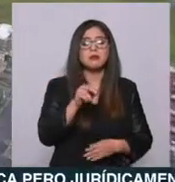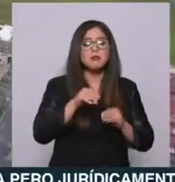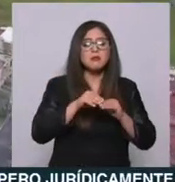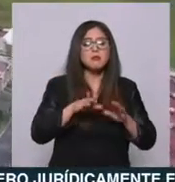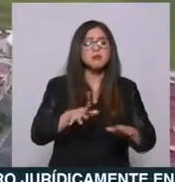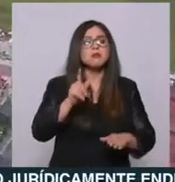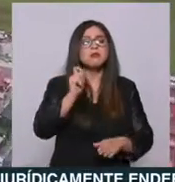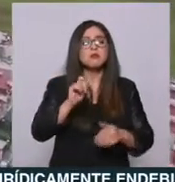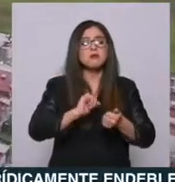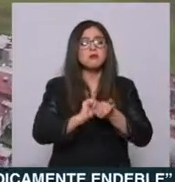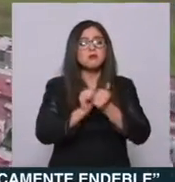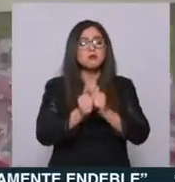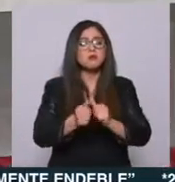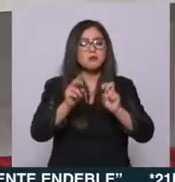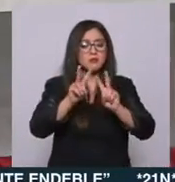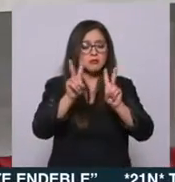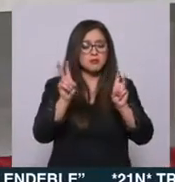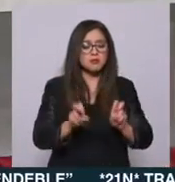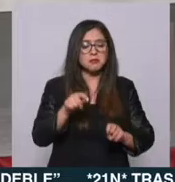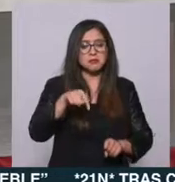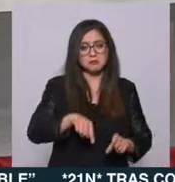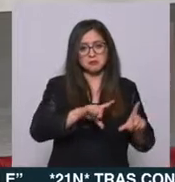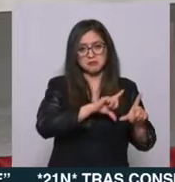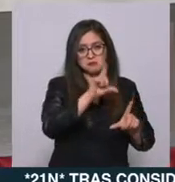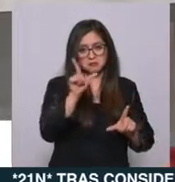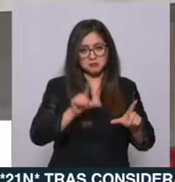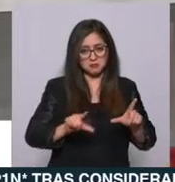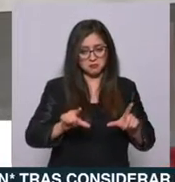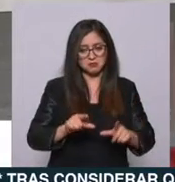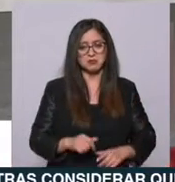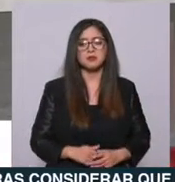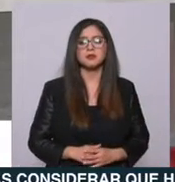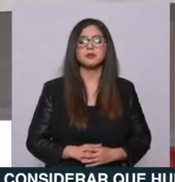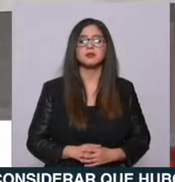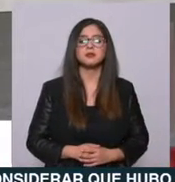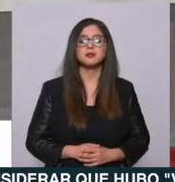de asuntos de interés nacional. No vamos